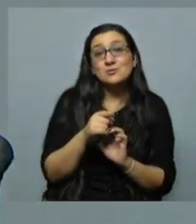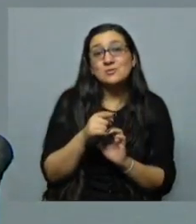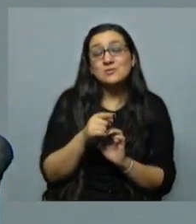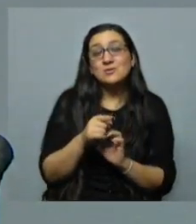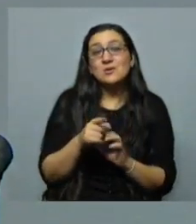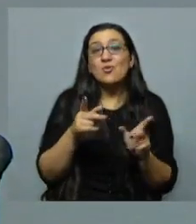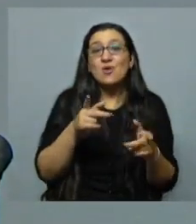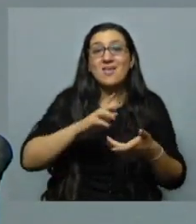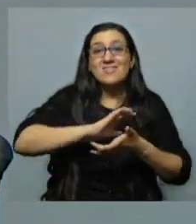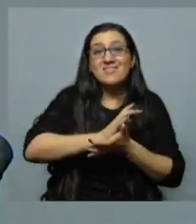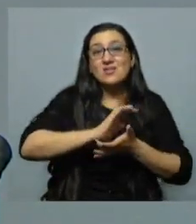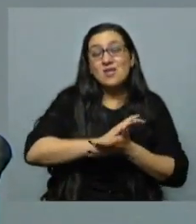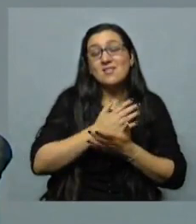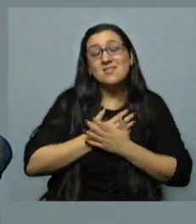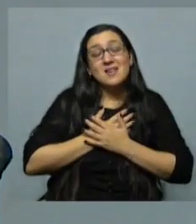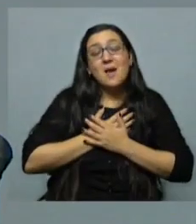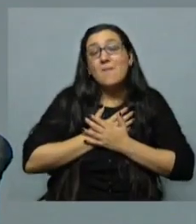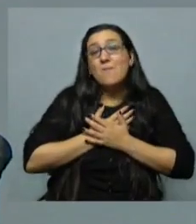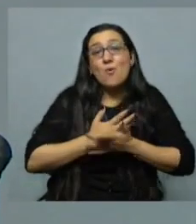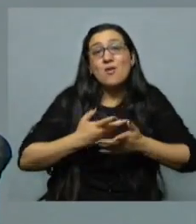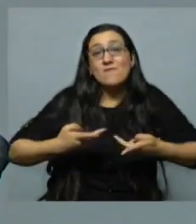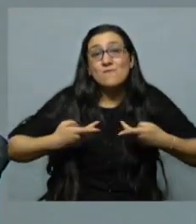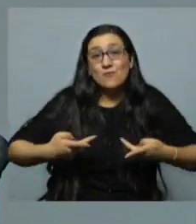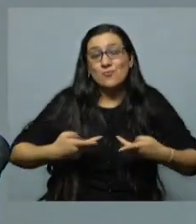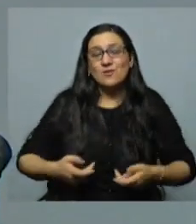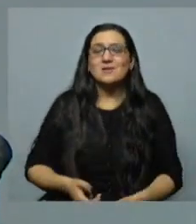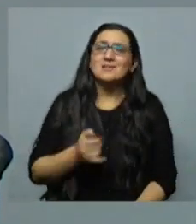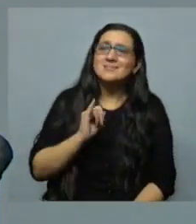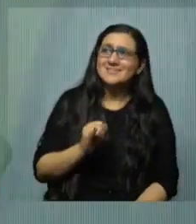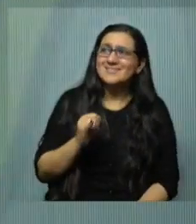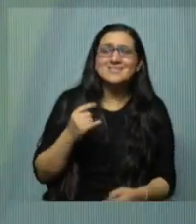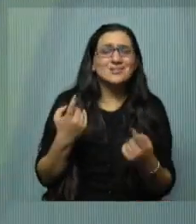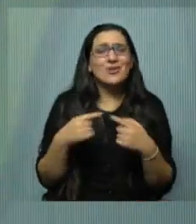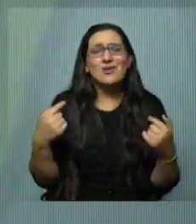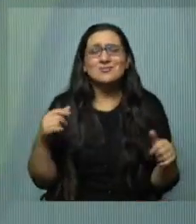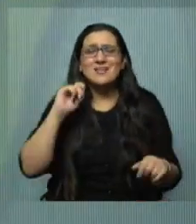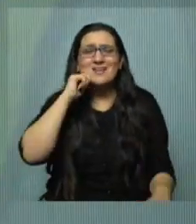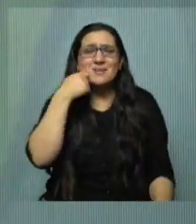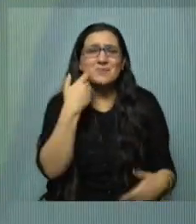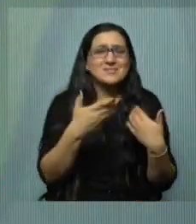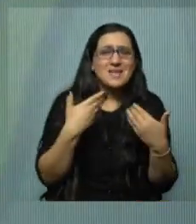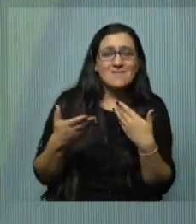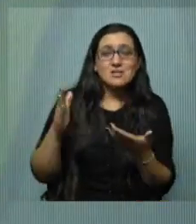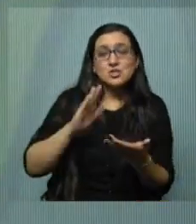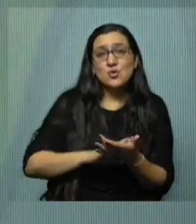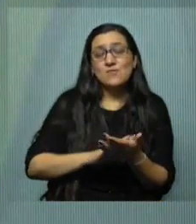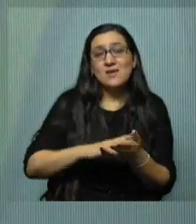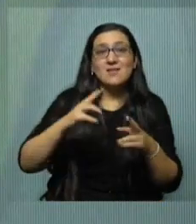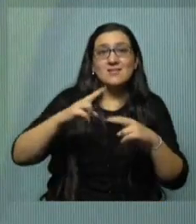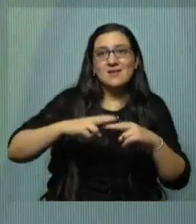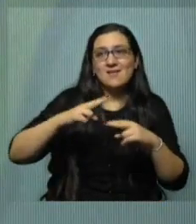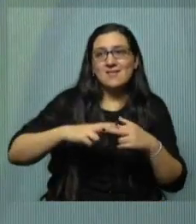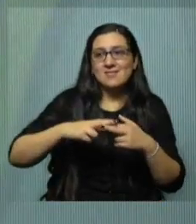la editorial del amor al fútbol. Sí, esas son de las cosas lindas, ¿no? Que a veces cuando tanto se habla de las redes, ¿no? Como un